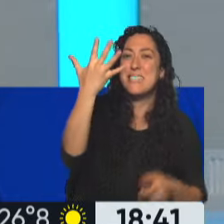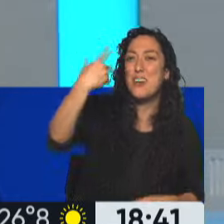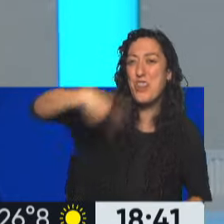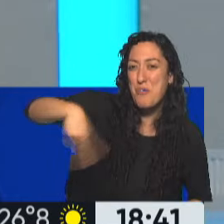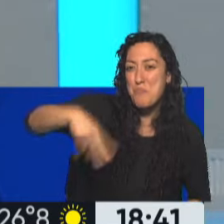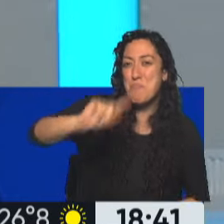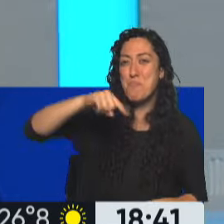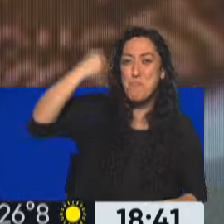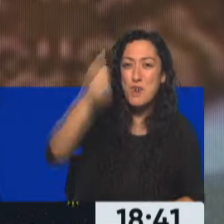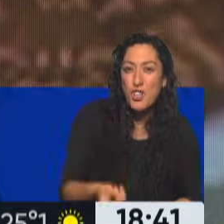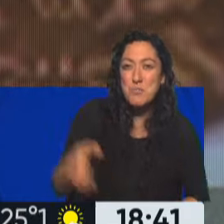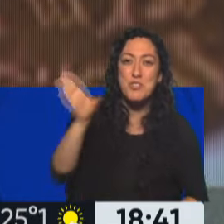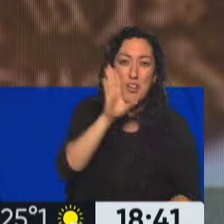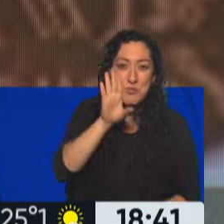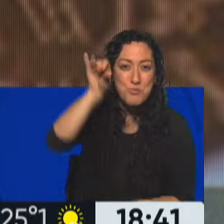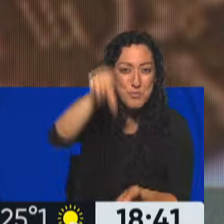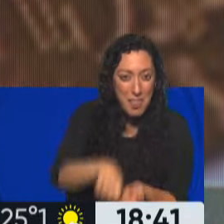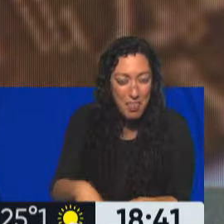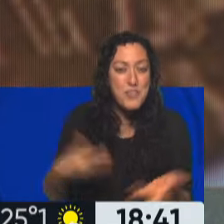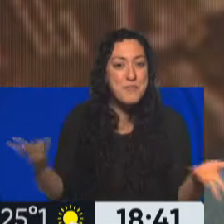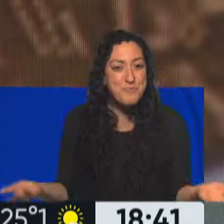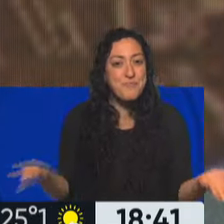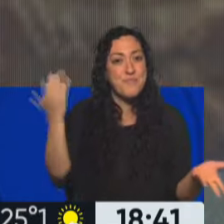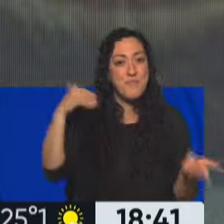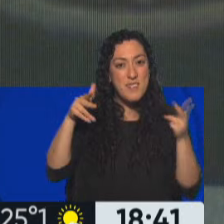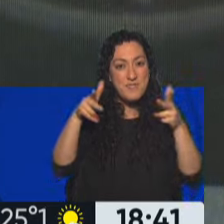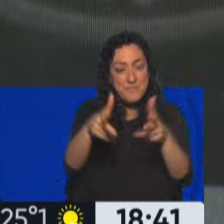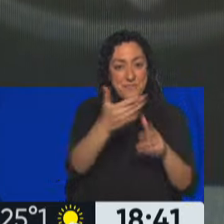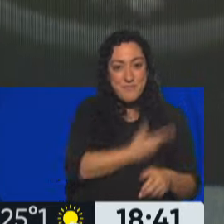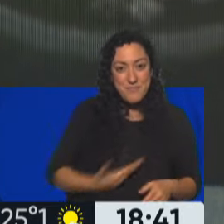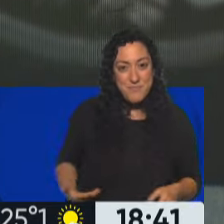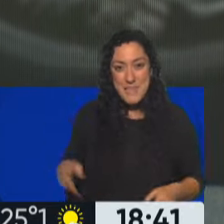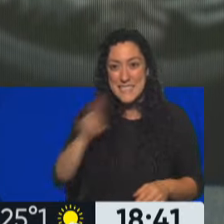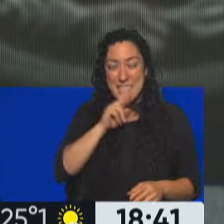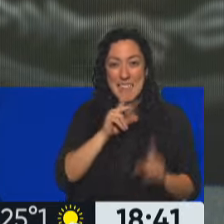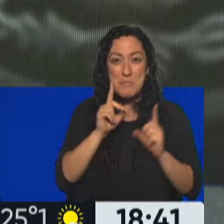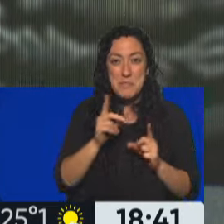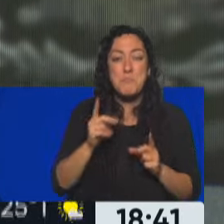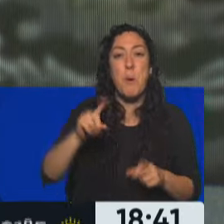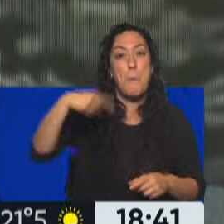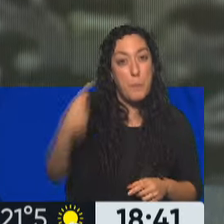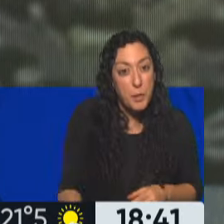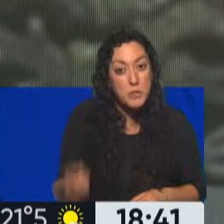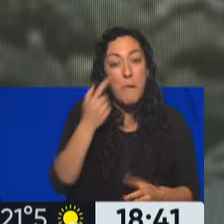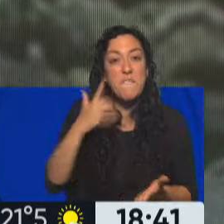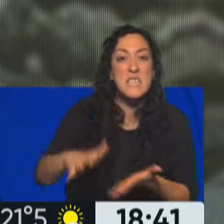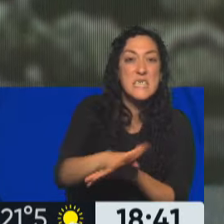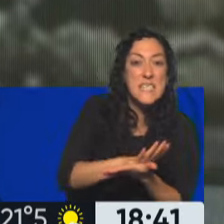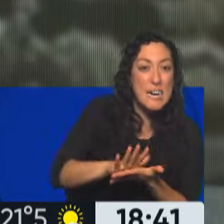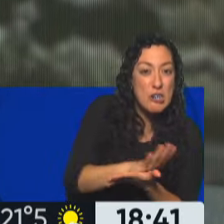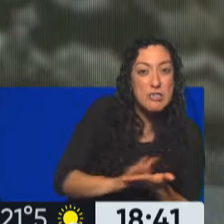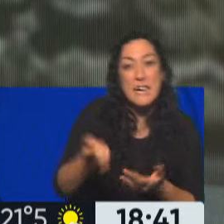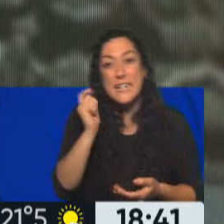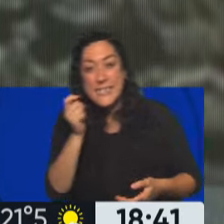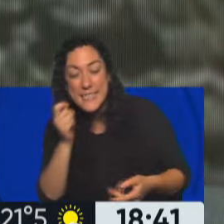en Estados Unidos. Bueno, en el informe hacíamos mención, ¿no? Lo que dijo la propia presidenta. Bueno, veré con quién deberé negociar o